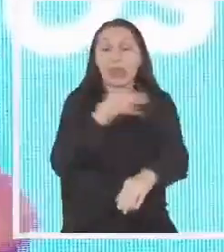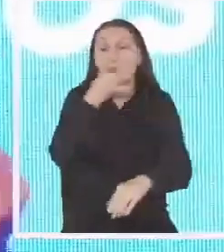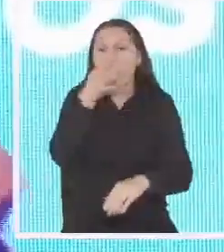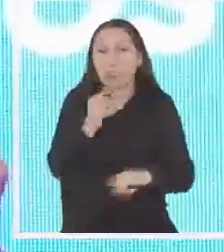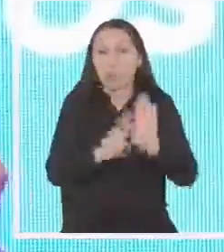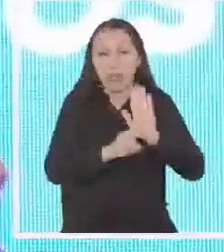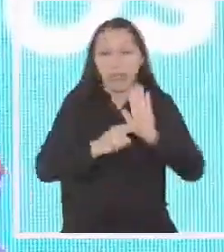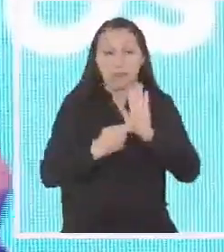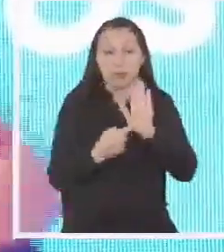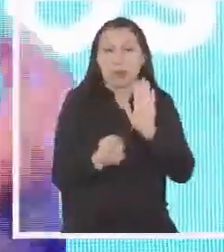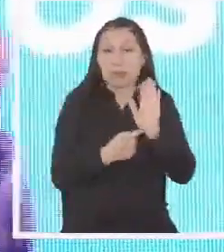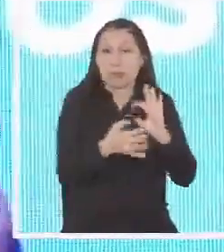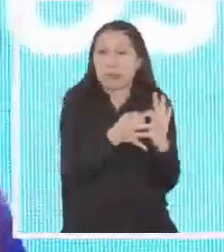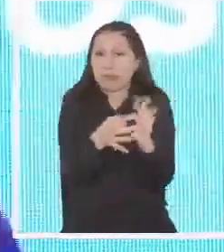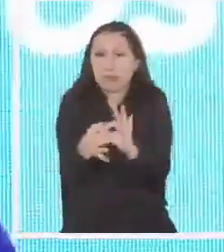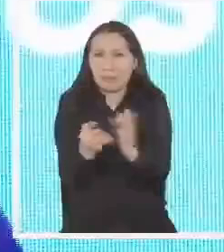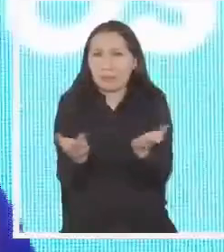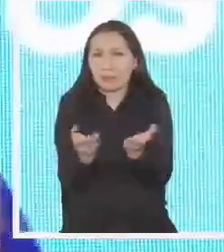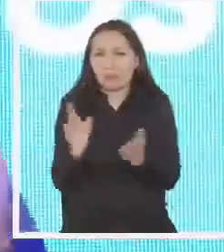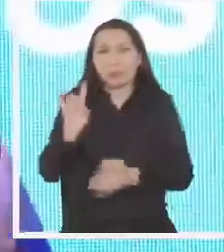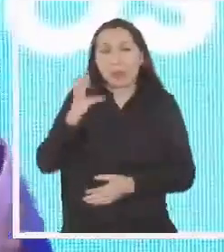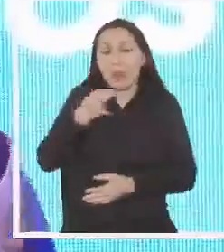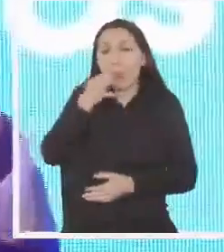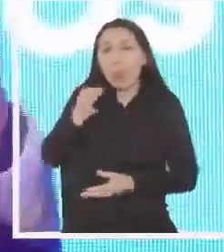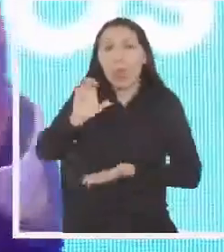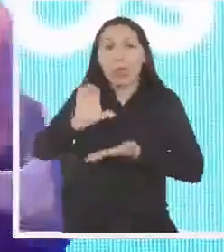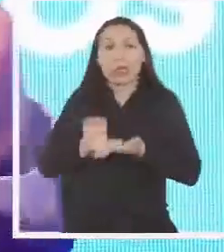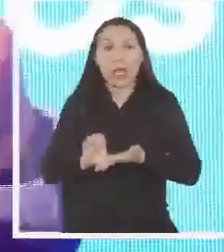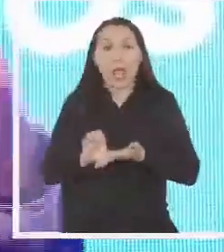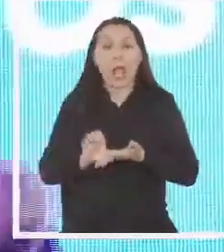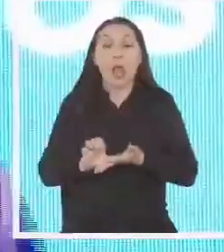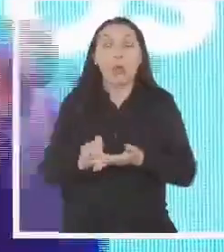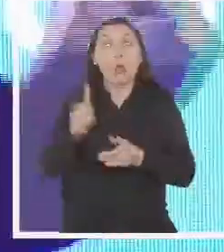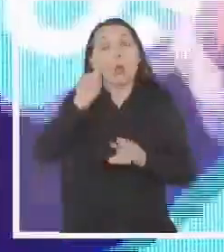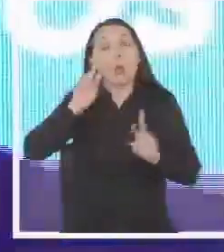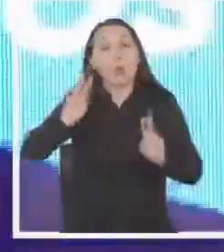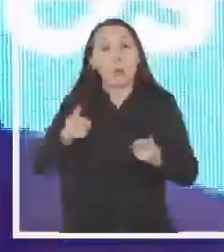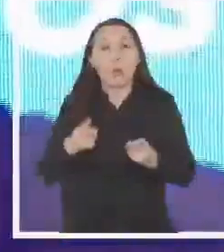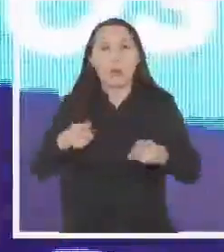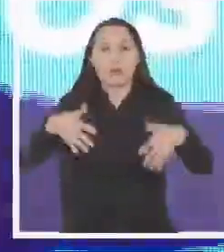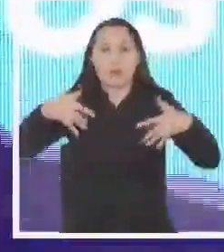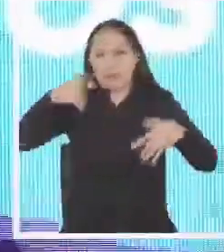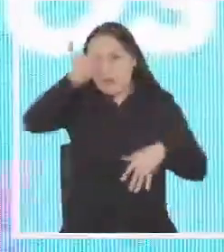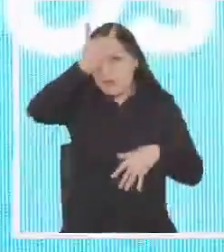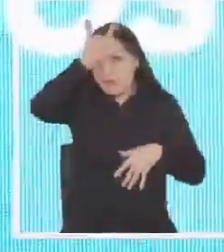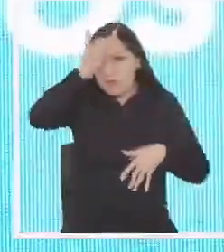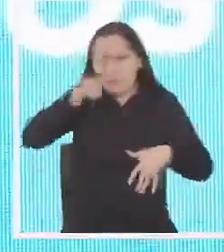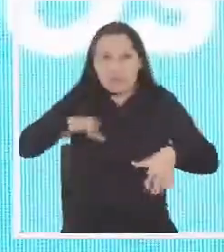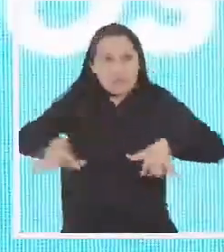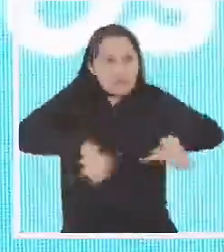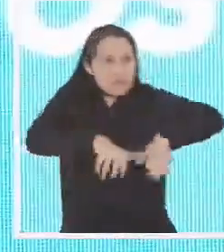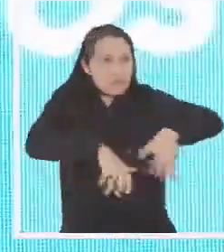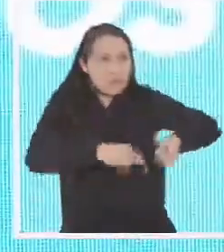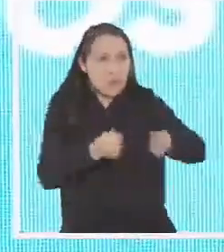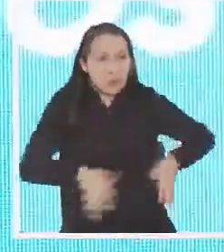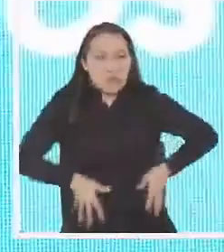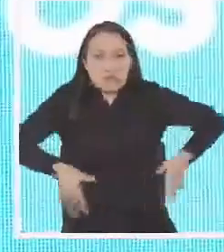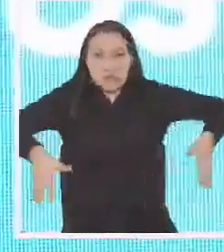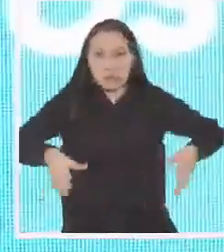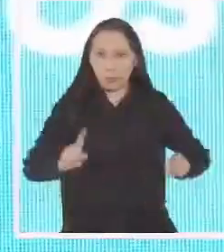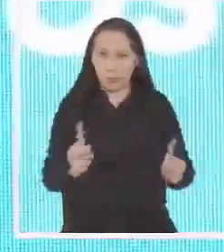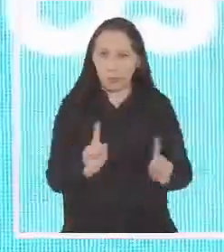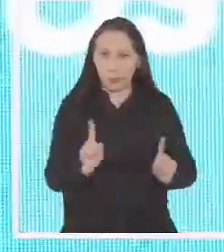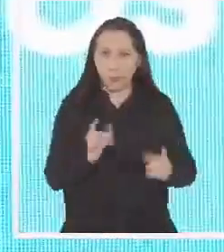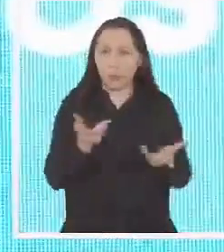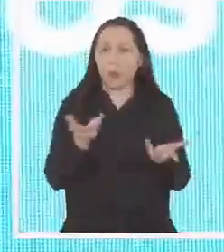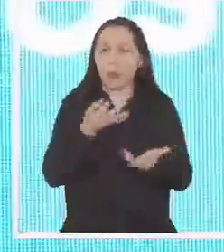reforma tributaria, no estamos hablando de que el Estado es una suerte de leviatán que quiere tener los bolsillos más llenos. Estamos